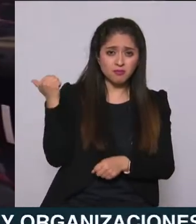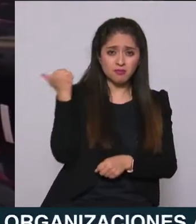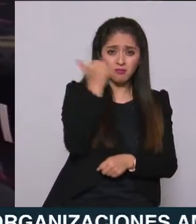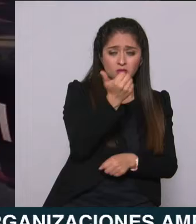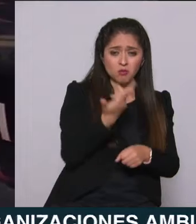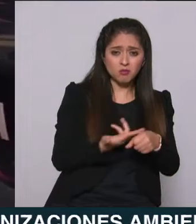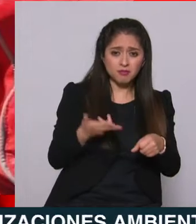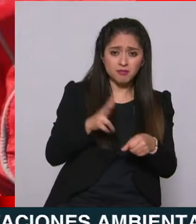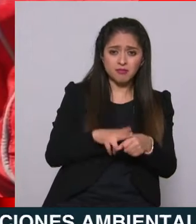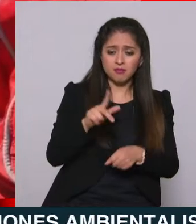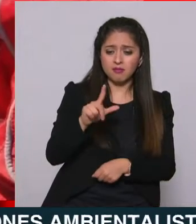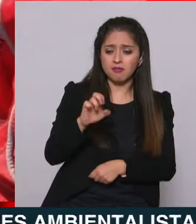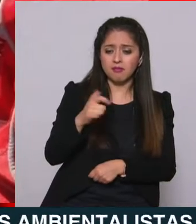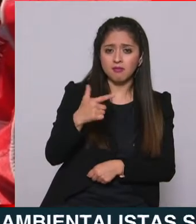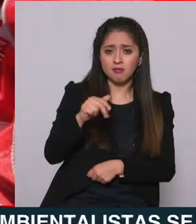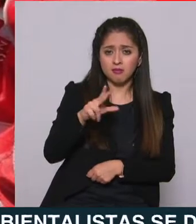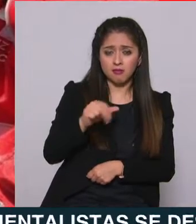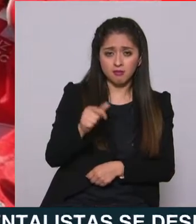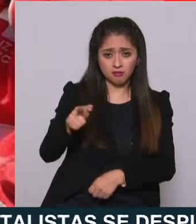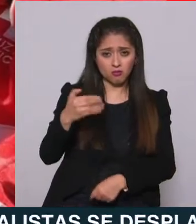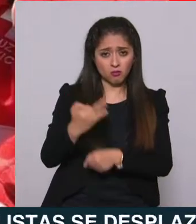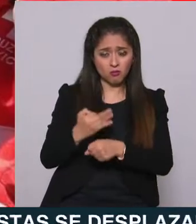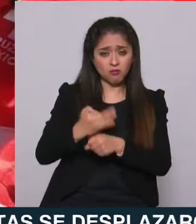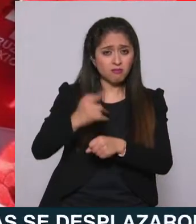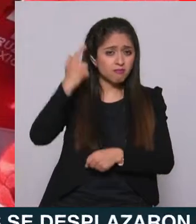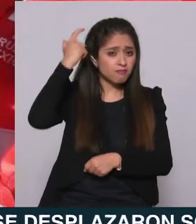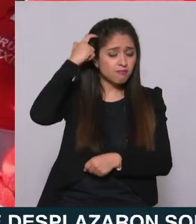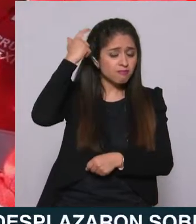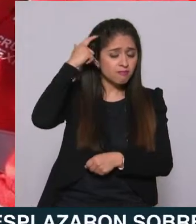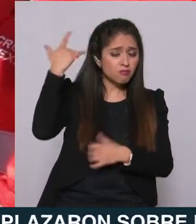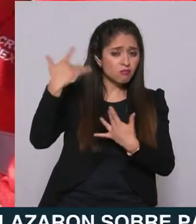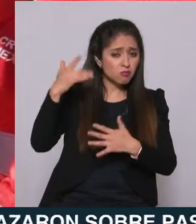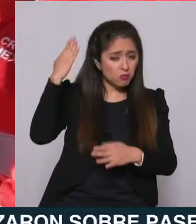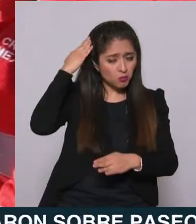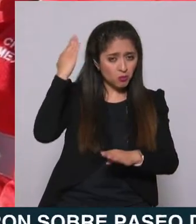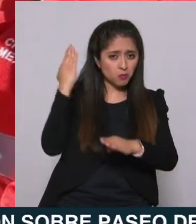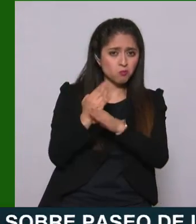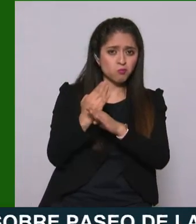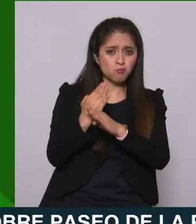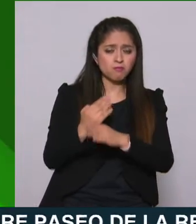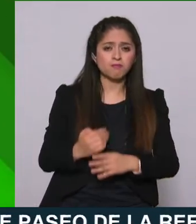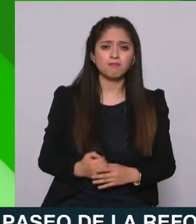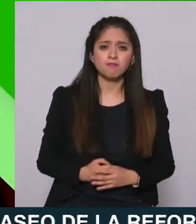Hospital Pediátrico de Legaria. Su diagnóstico, traumatismo cráneoencefálico severo.